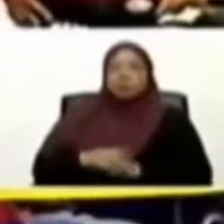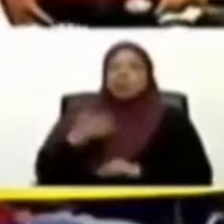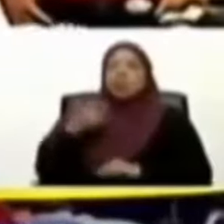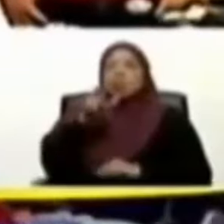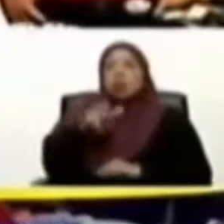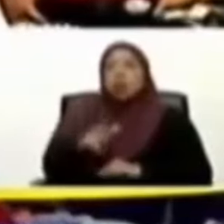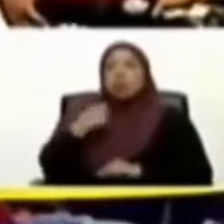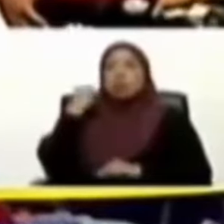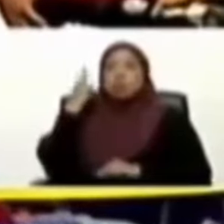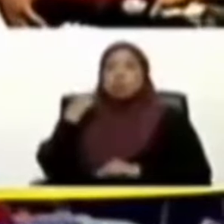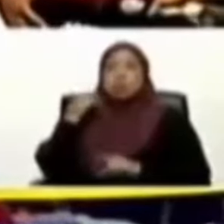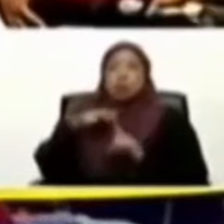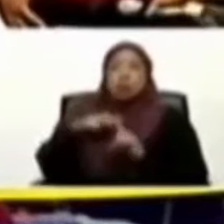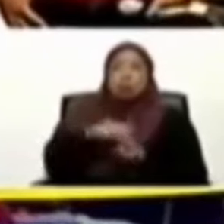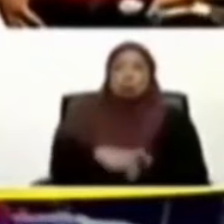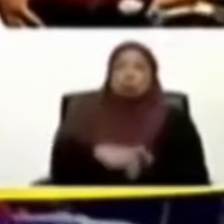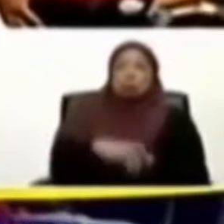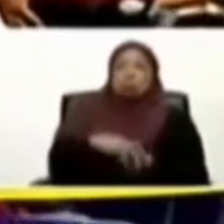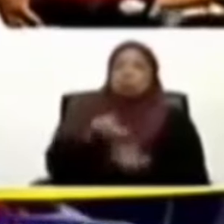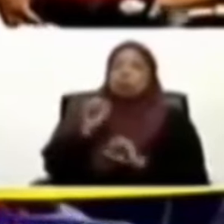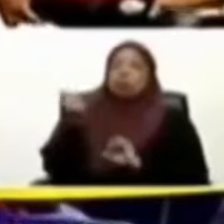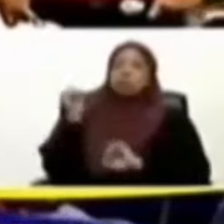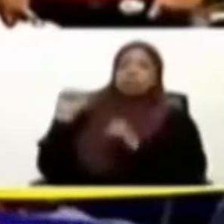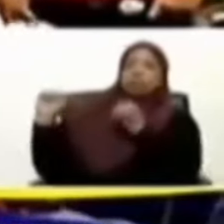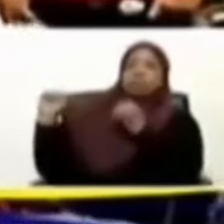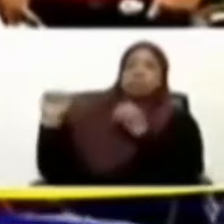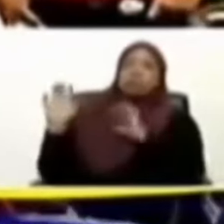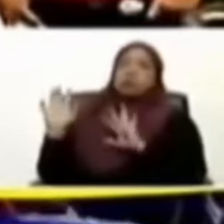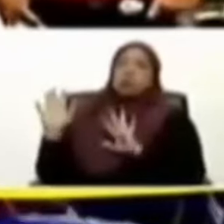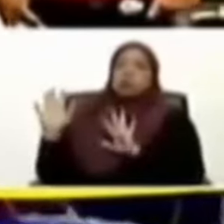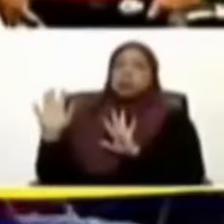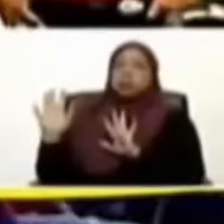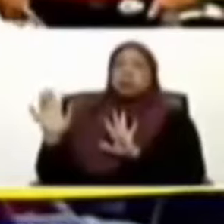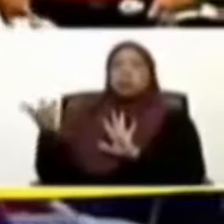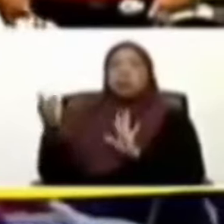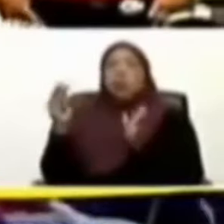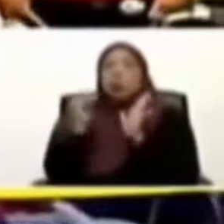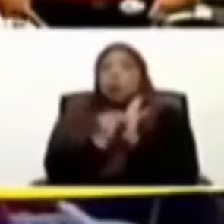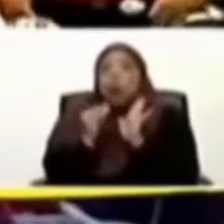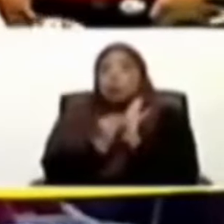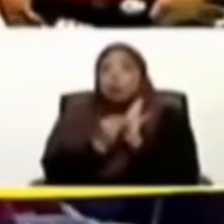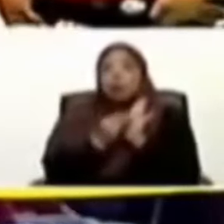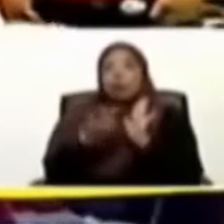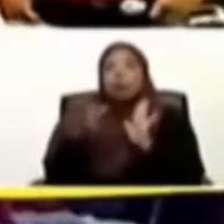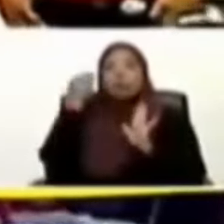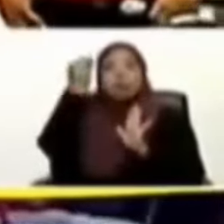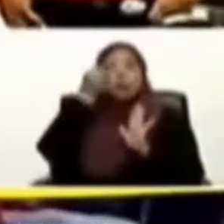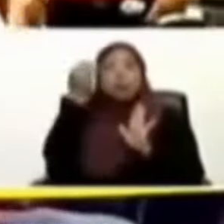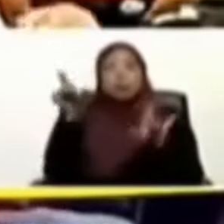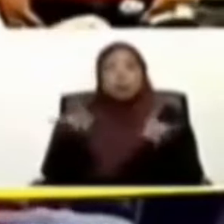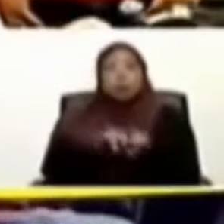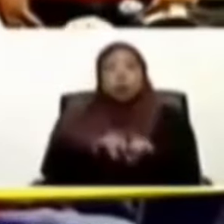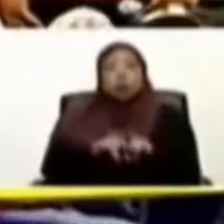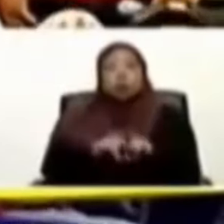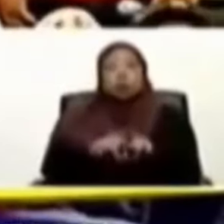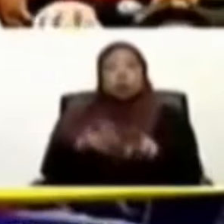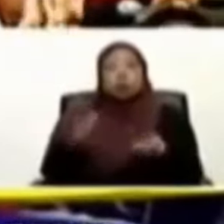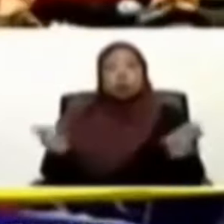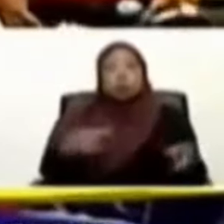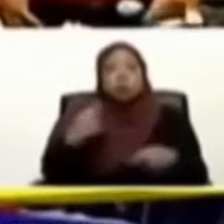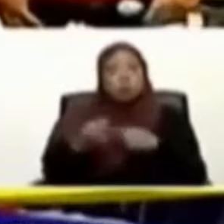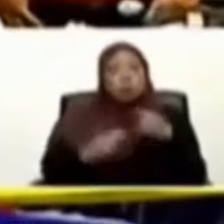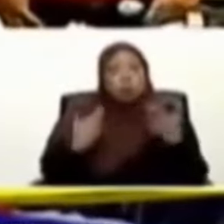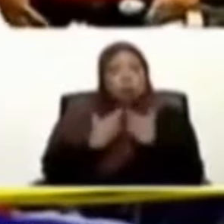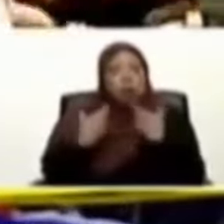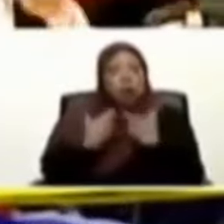perteneciente a una acaudalada familia de industriales, argumentó que votar contra una dictadura no tenía sentido. Sin dejarse